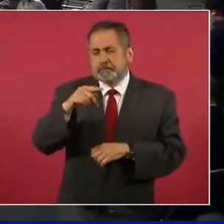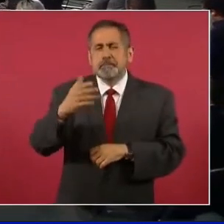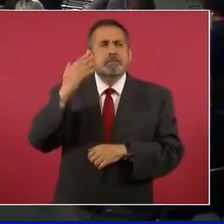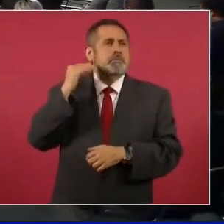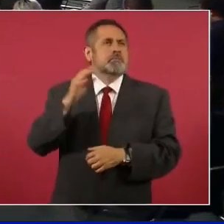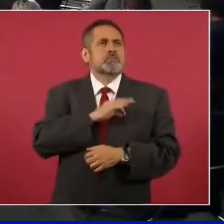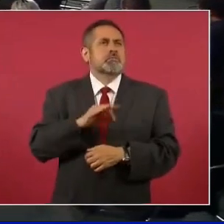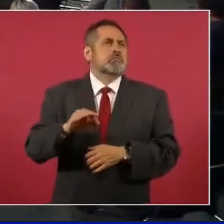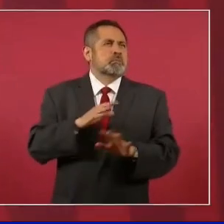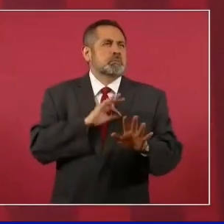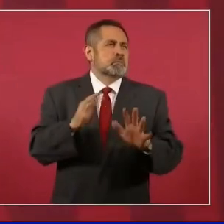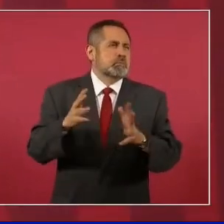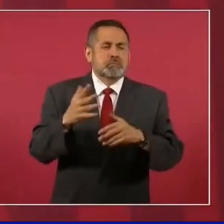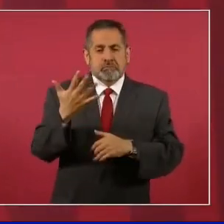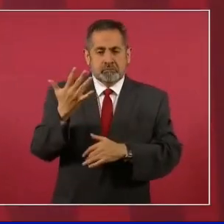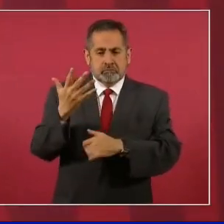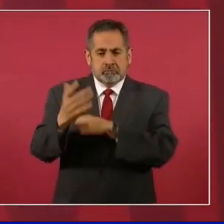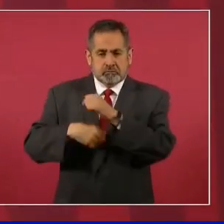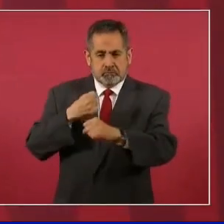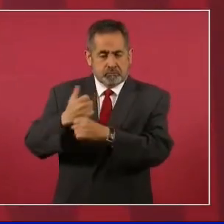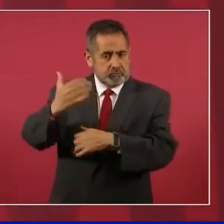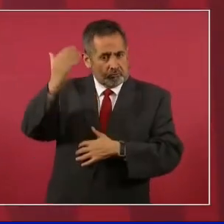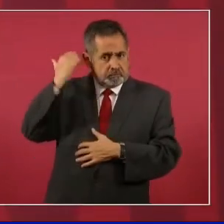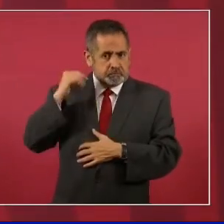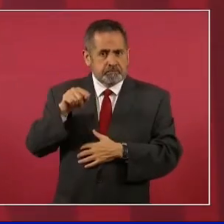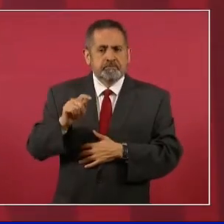hace 50 años,